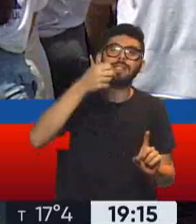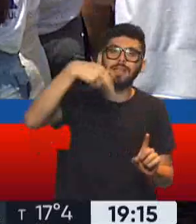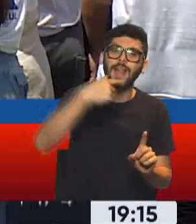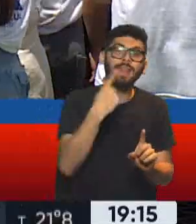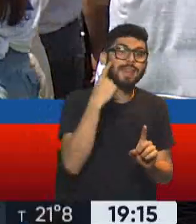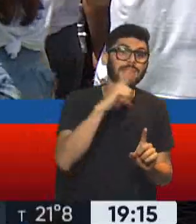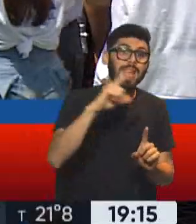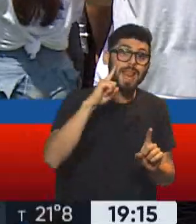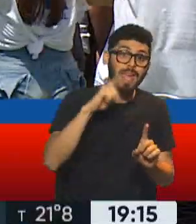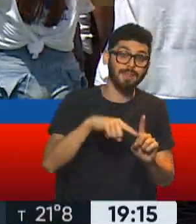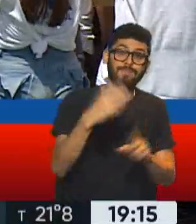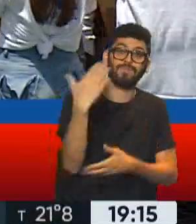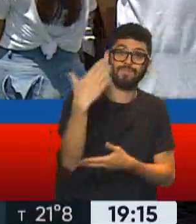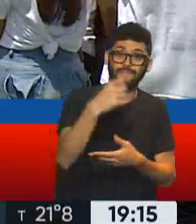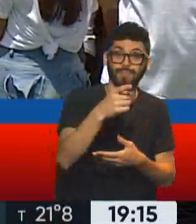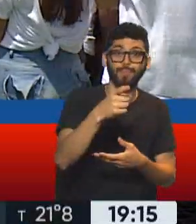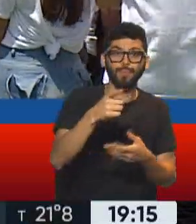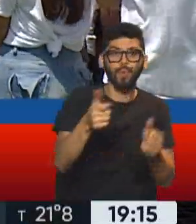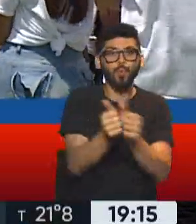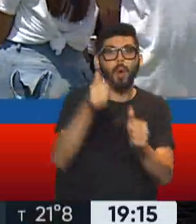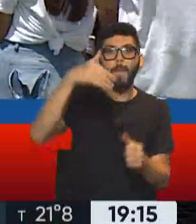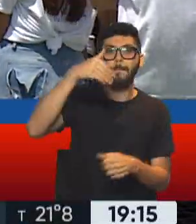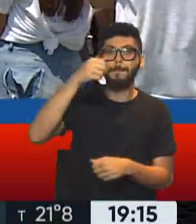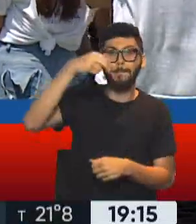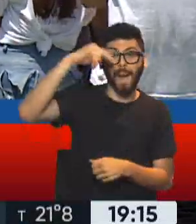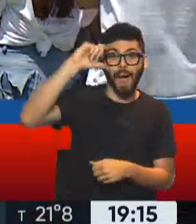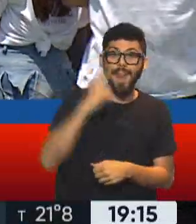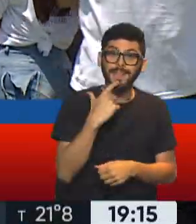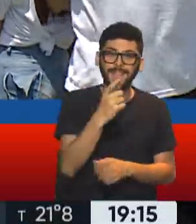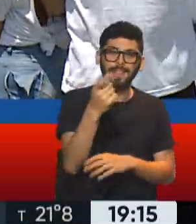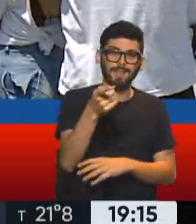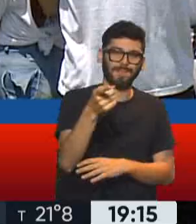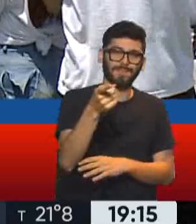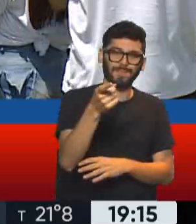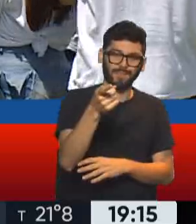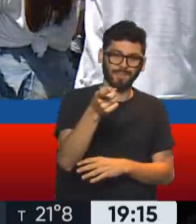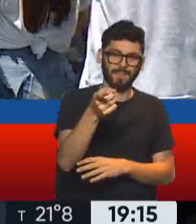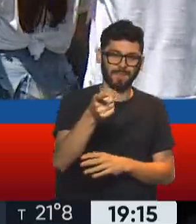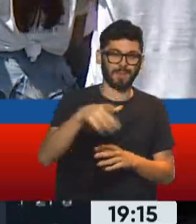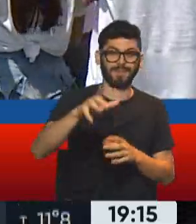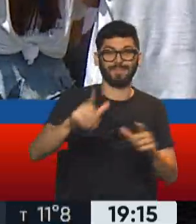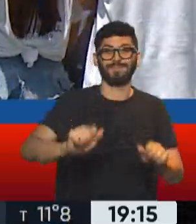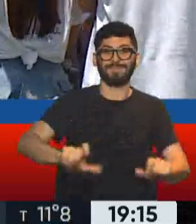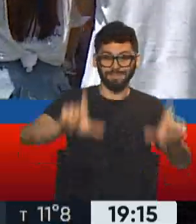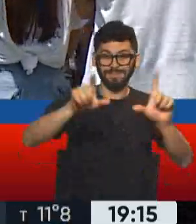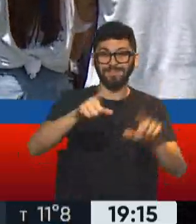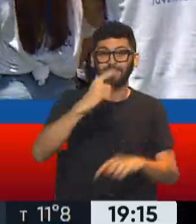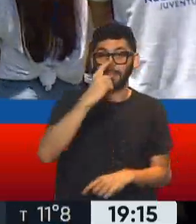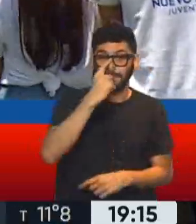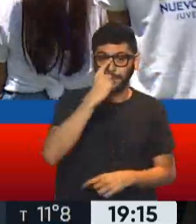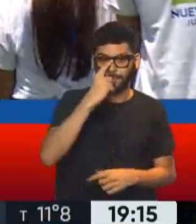el acto de Santilli y de Manes. Ahí estamos compartiendo las imágenes en la pantalla,